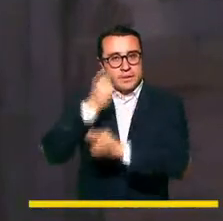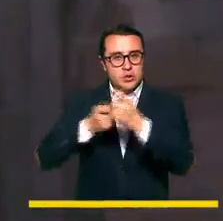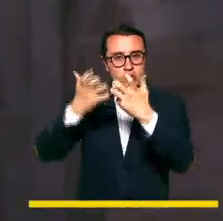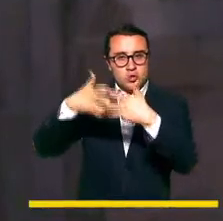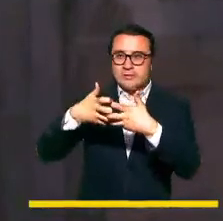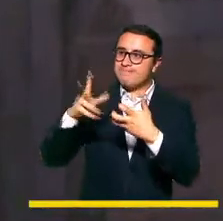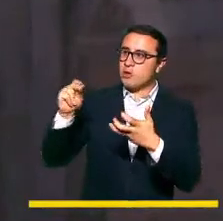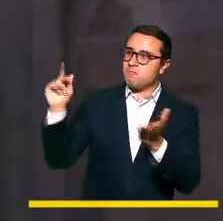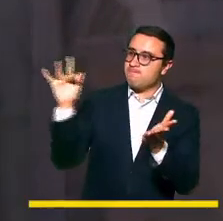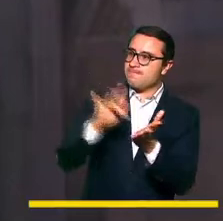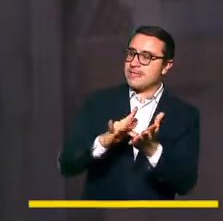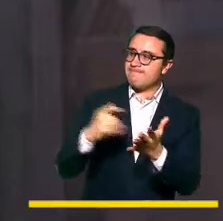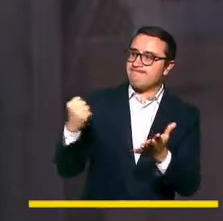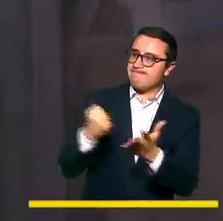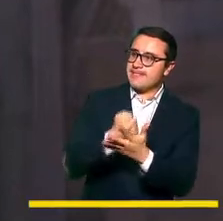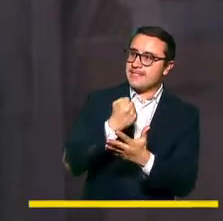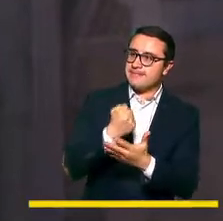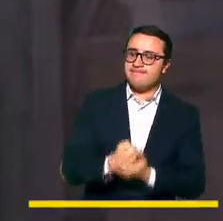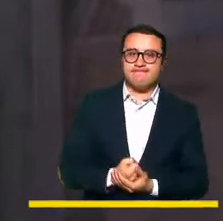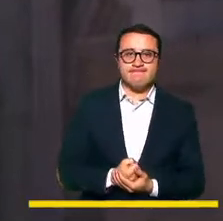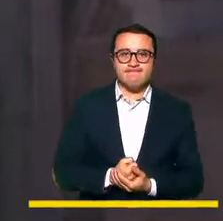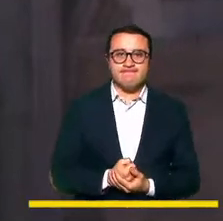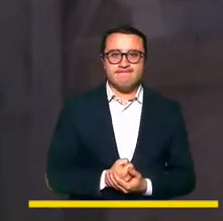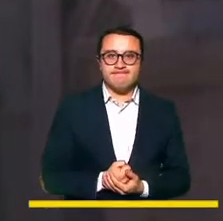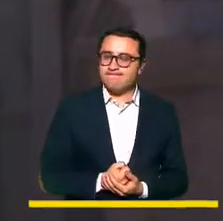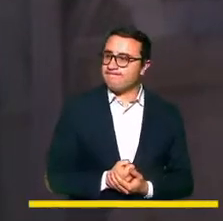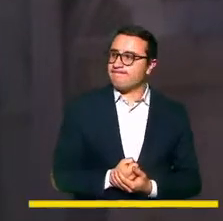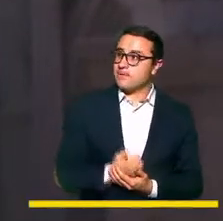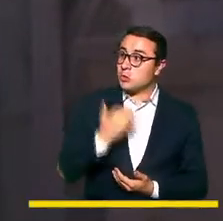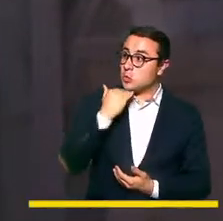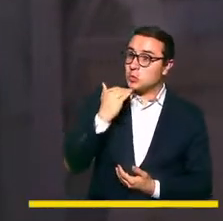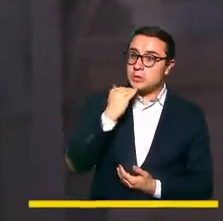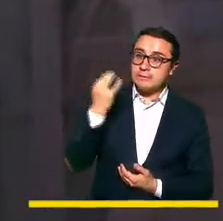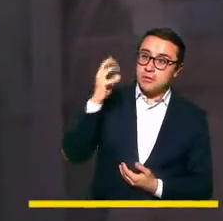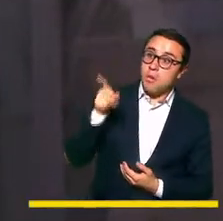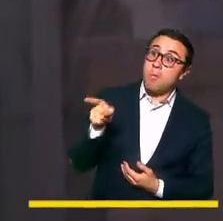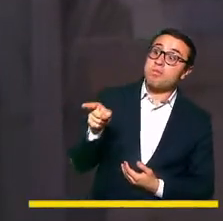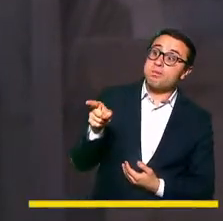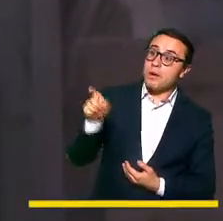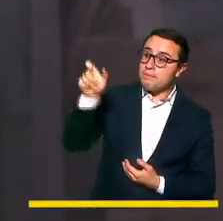Industria no esté aquí, porque aquí lo, no sé si hay un funcionario,